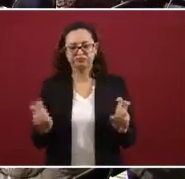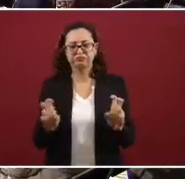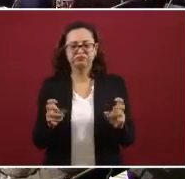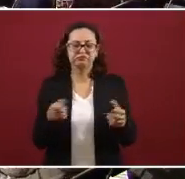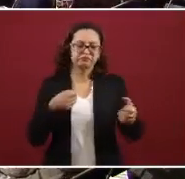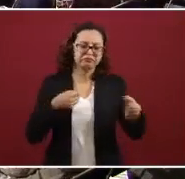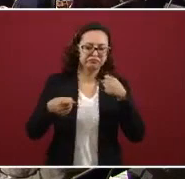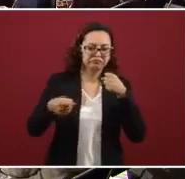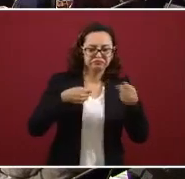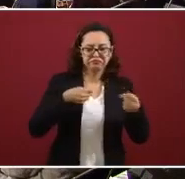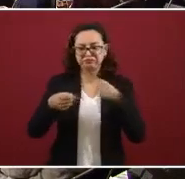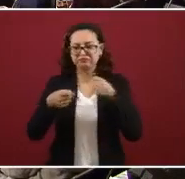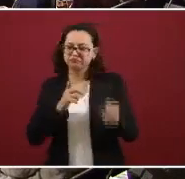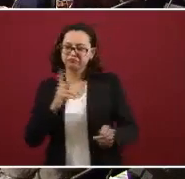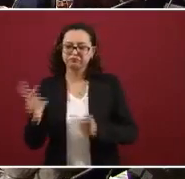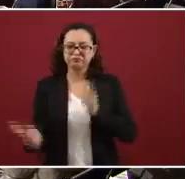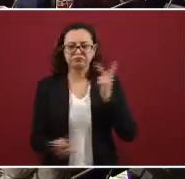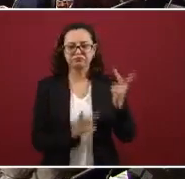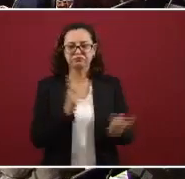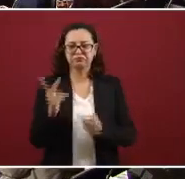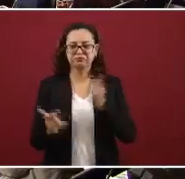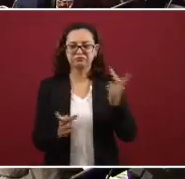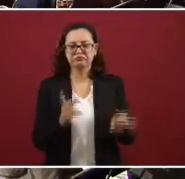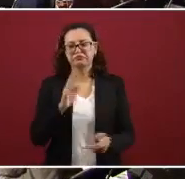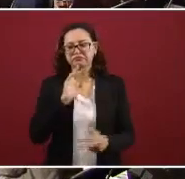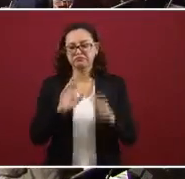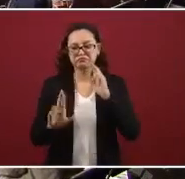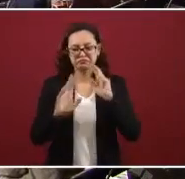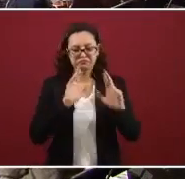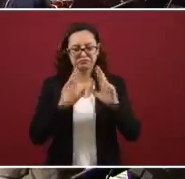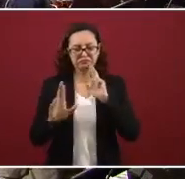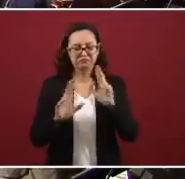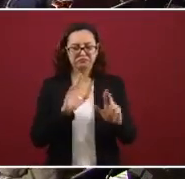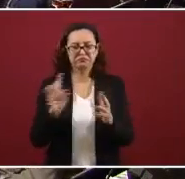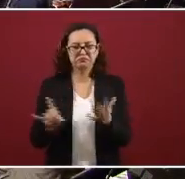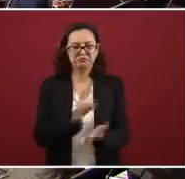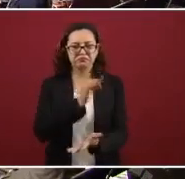prensa a contestar preguntas